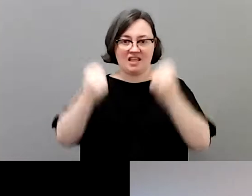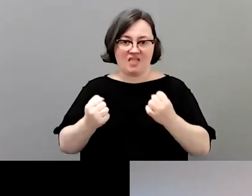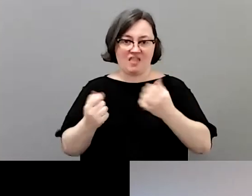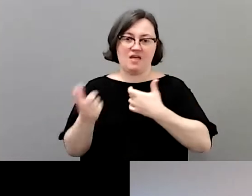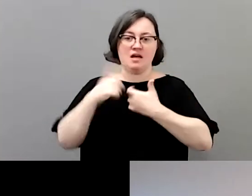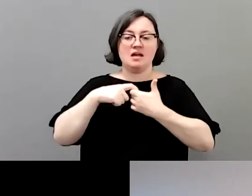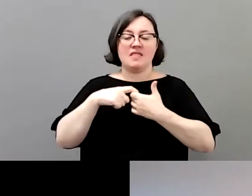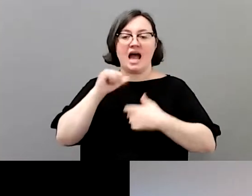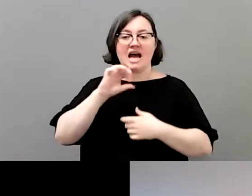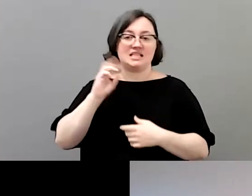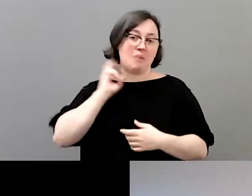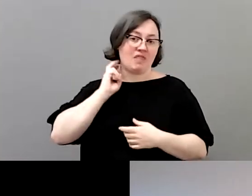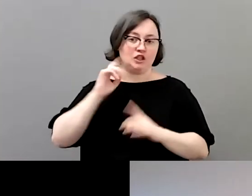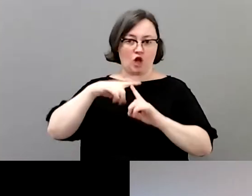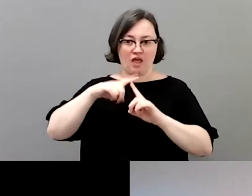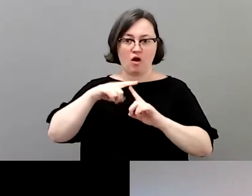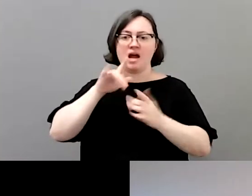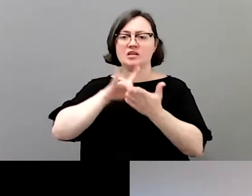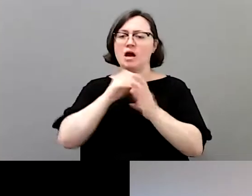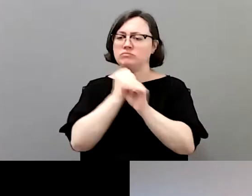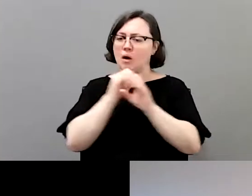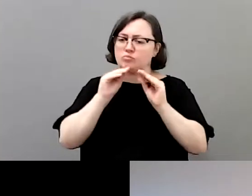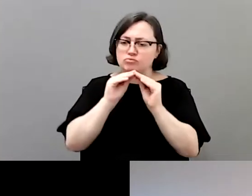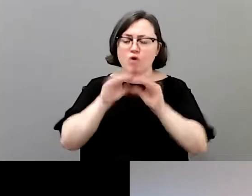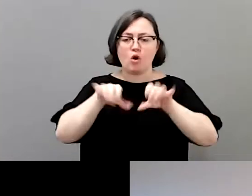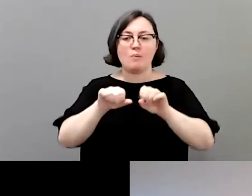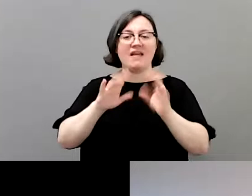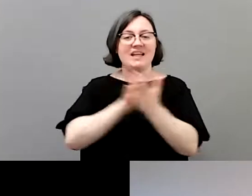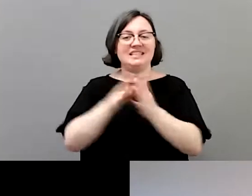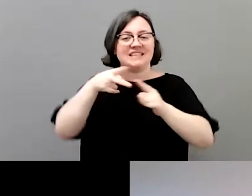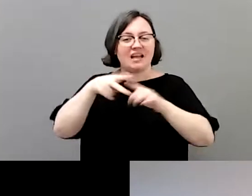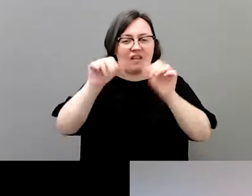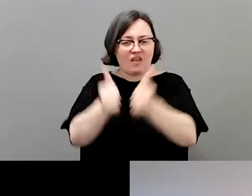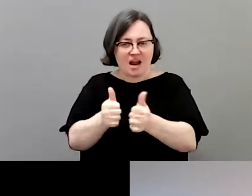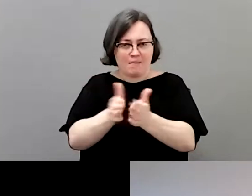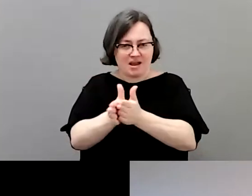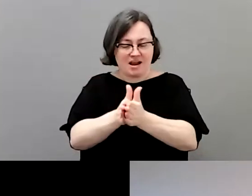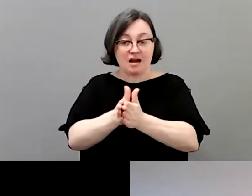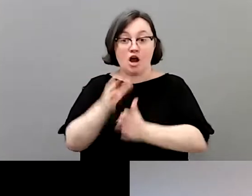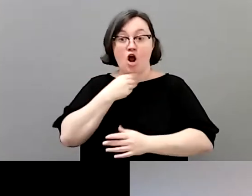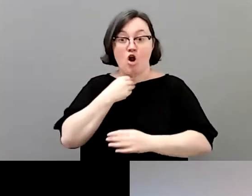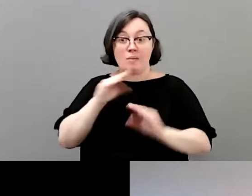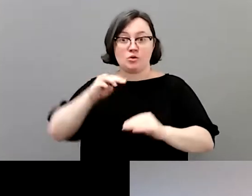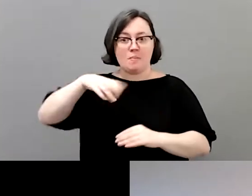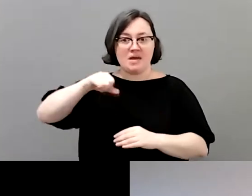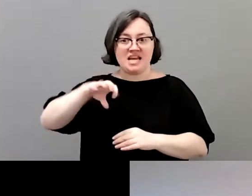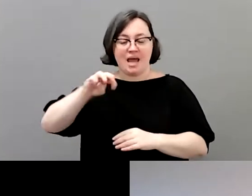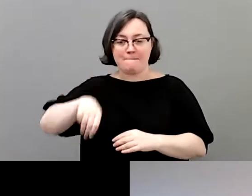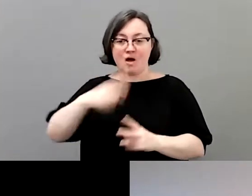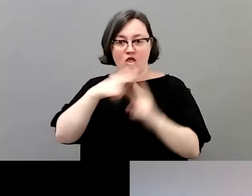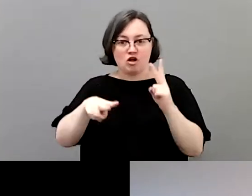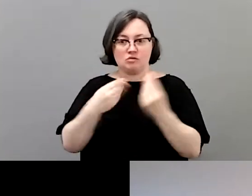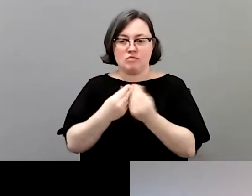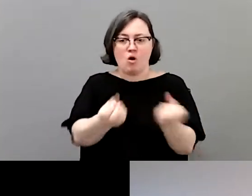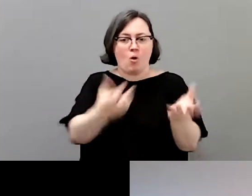Toledo, lugar donde realiza trabajos en el taller de cerámica. Ella, junto a su logopeda Miriam, nos van a trasladar cómo